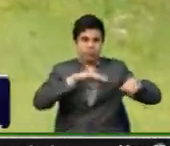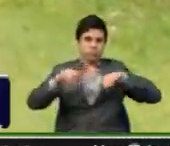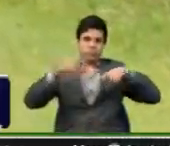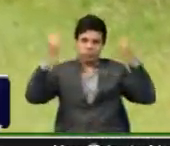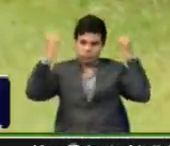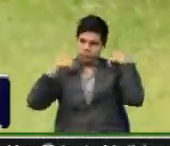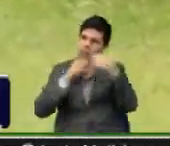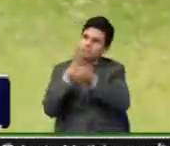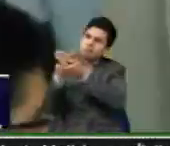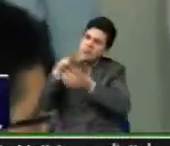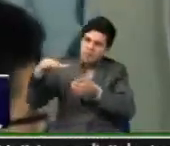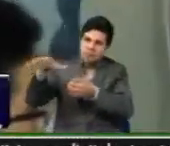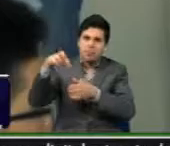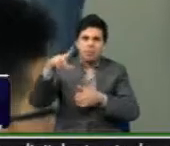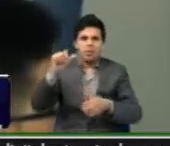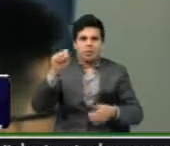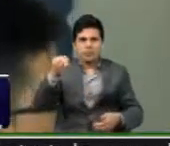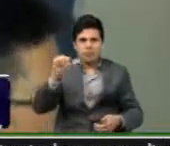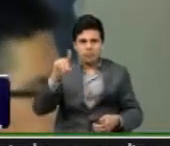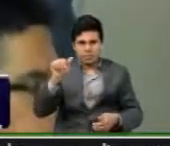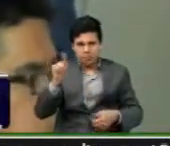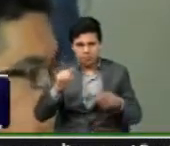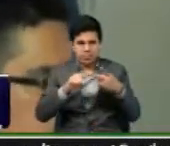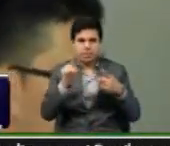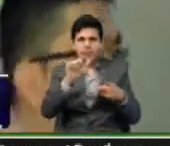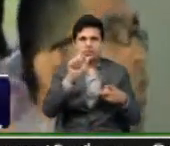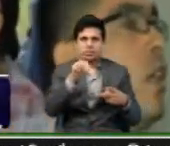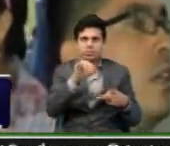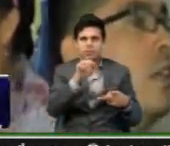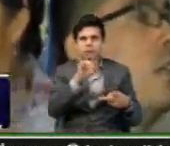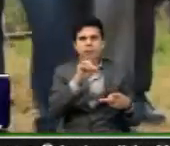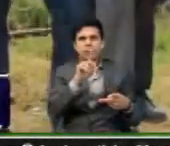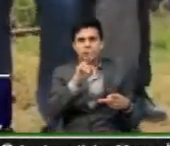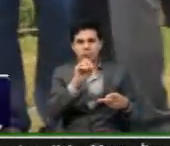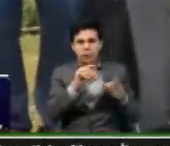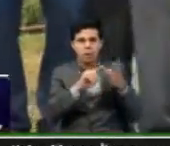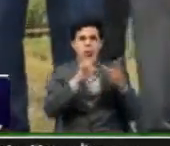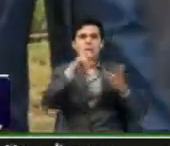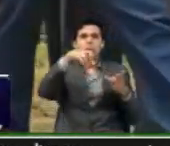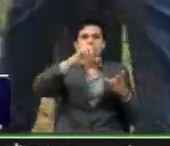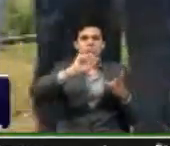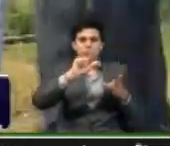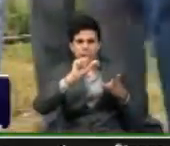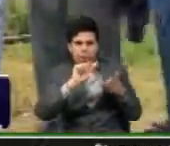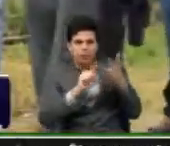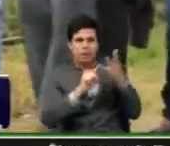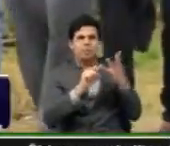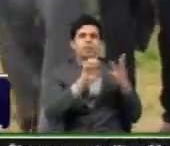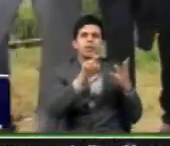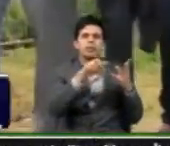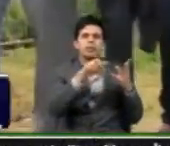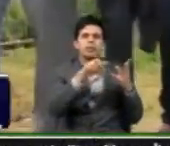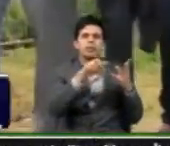Piedecuesta visitó las veredas Planada, San Isidro, Upalá y La Esperanza, así como los barrios El Refugio y Paso del Puente,